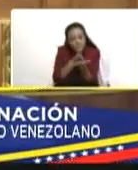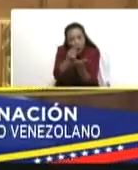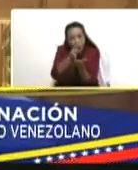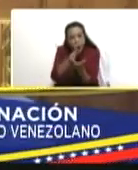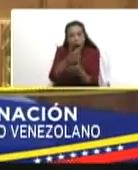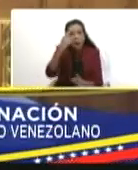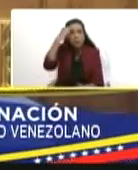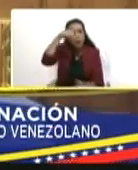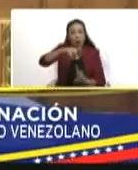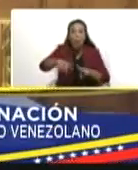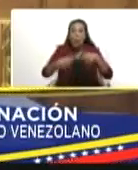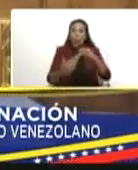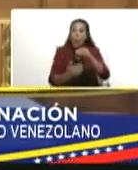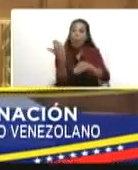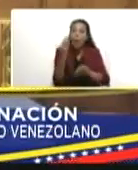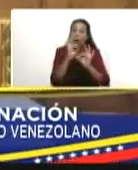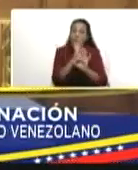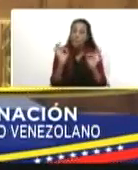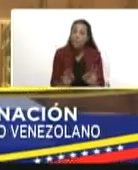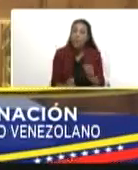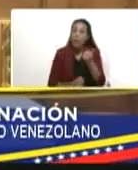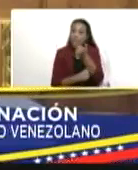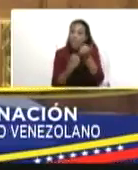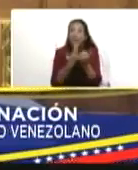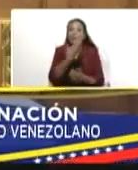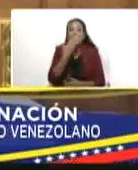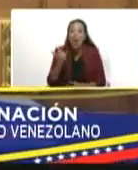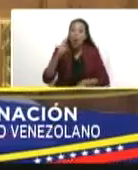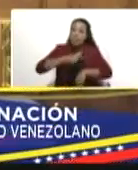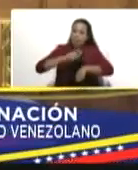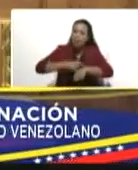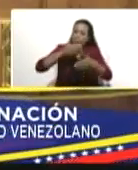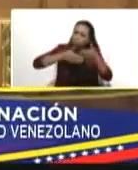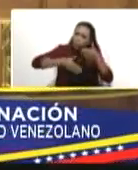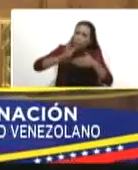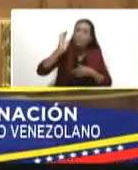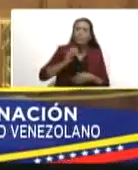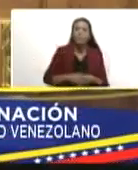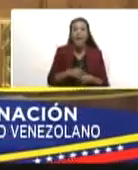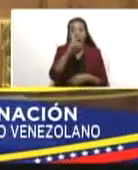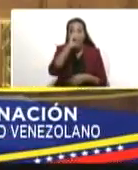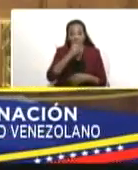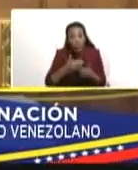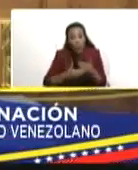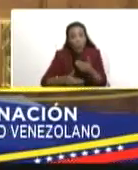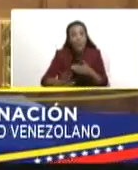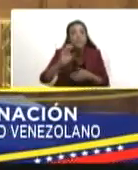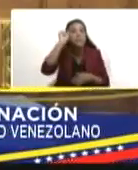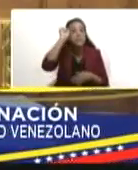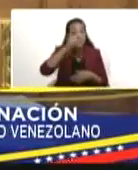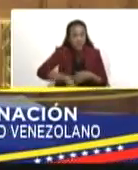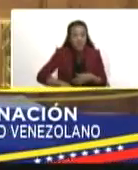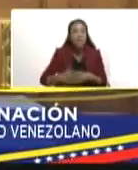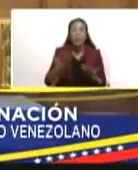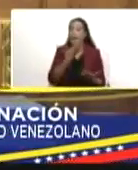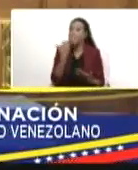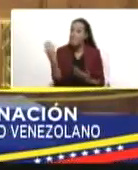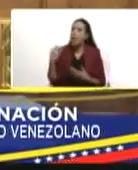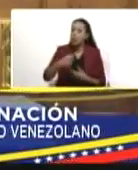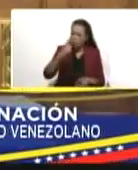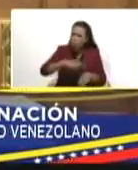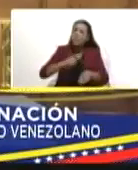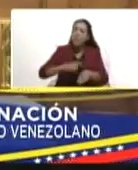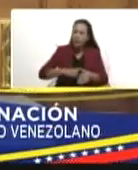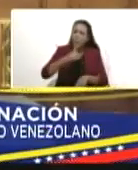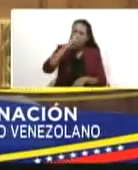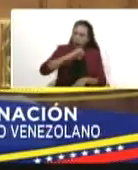sentaremos una nueva base para mejores tiempos en los los años por venir porque serán mejores los tiempos